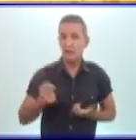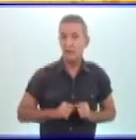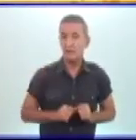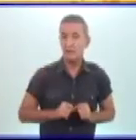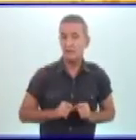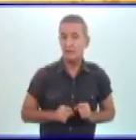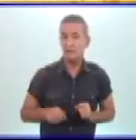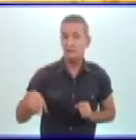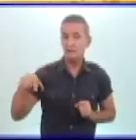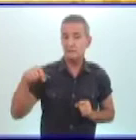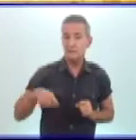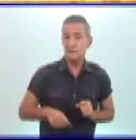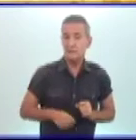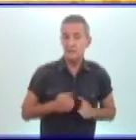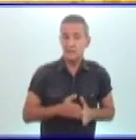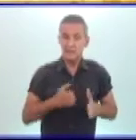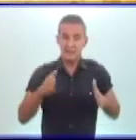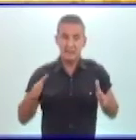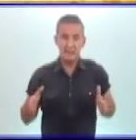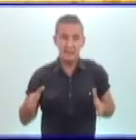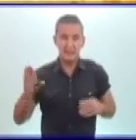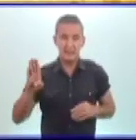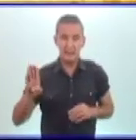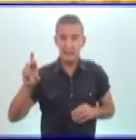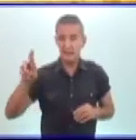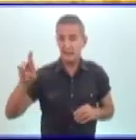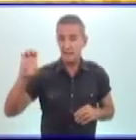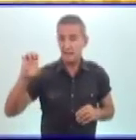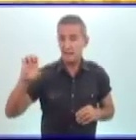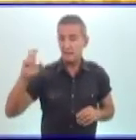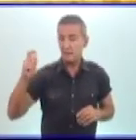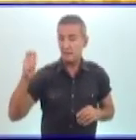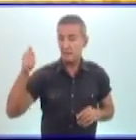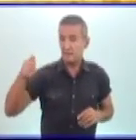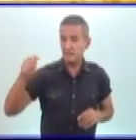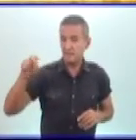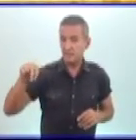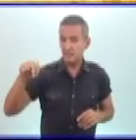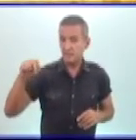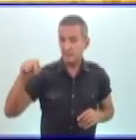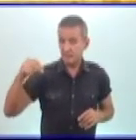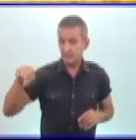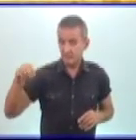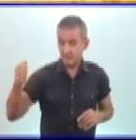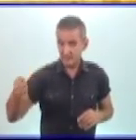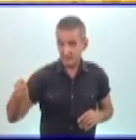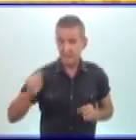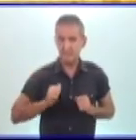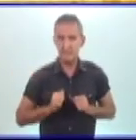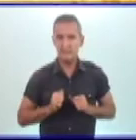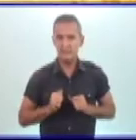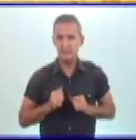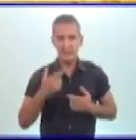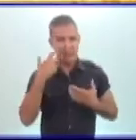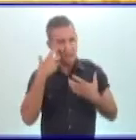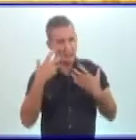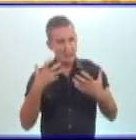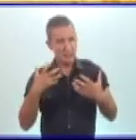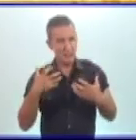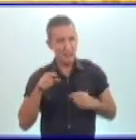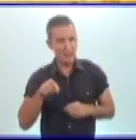que después tomará Irlanda y podremos estar hablando del Reino Unido, de la Gran Bretaña y la Irlanda del Norte. Interesante esta geografía,